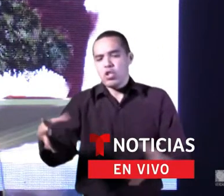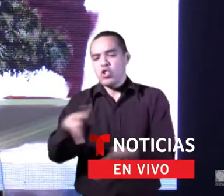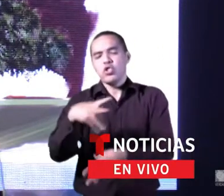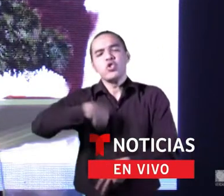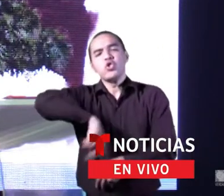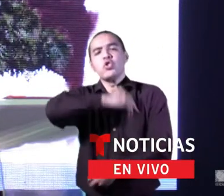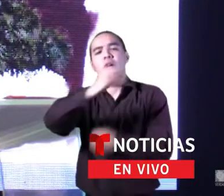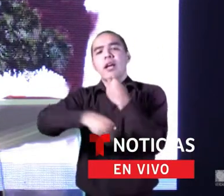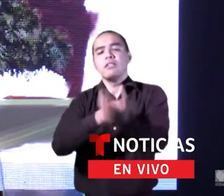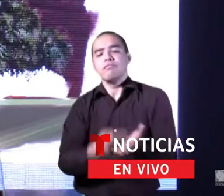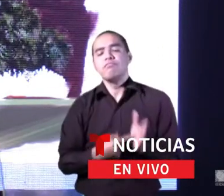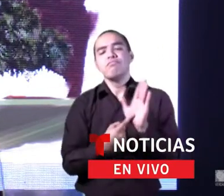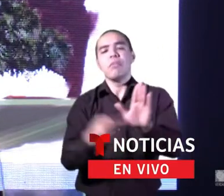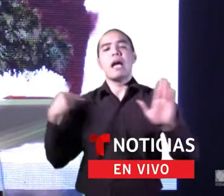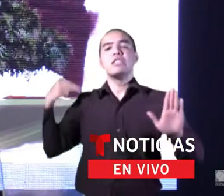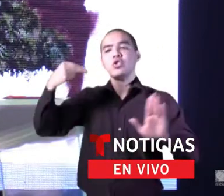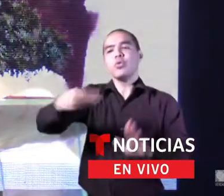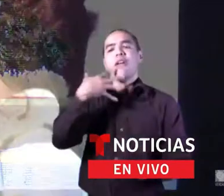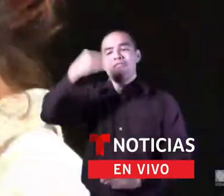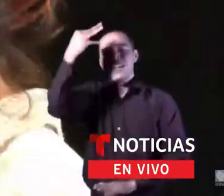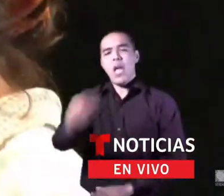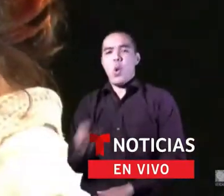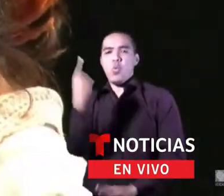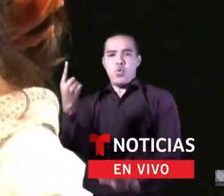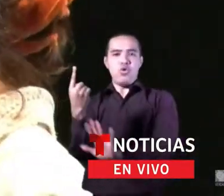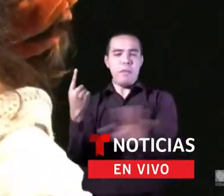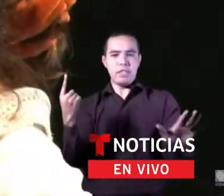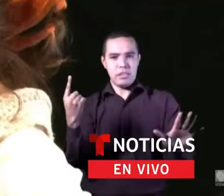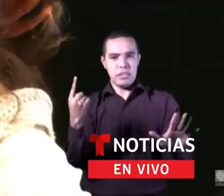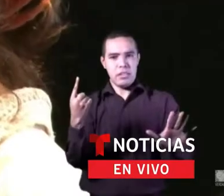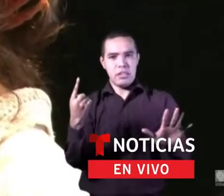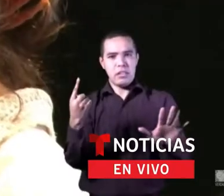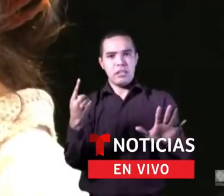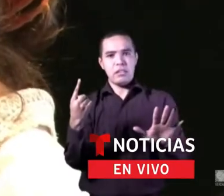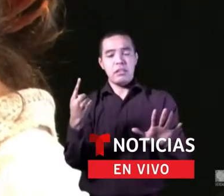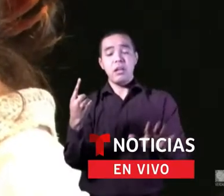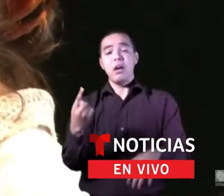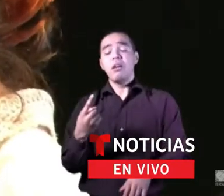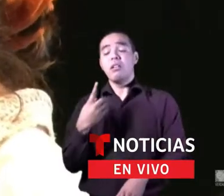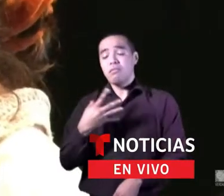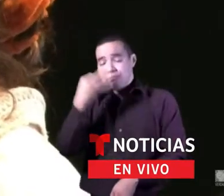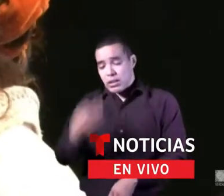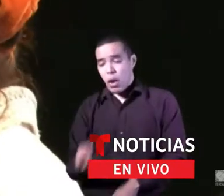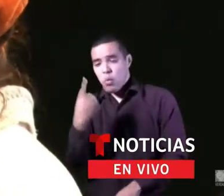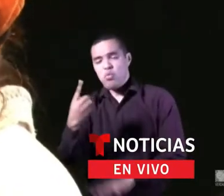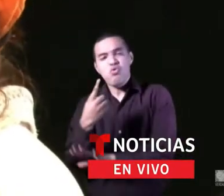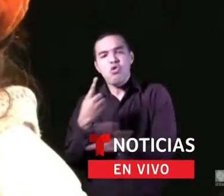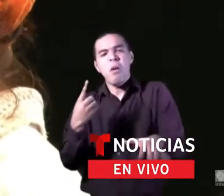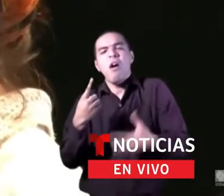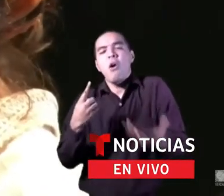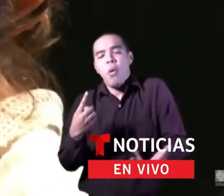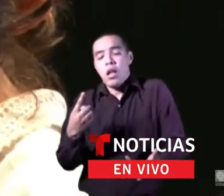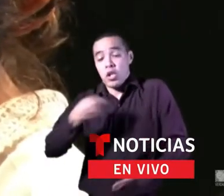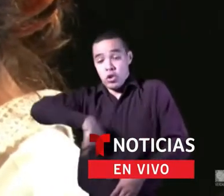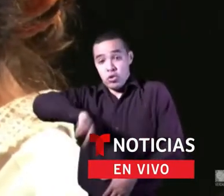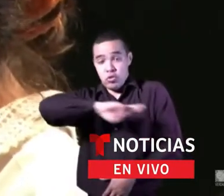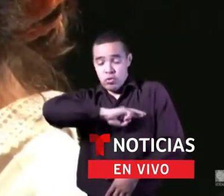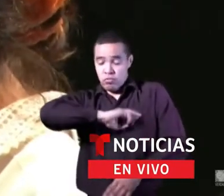nuestra única verdad la de afirmar que como colombianos